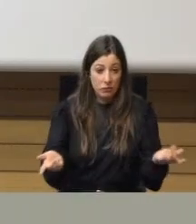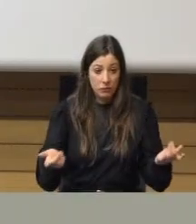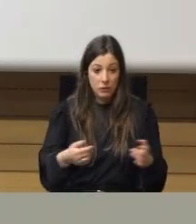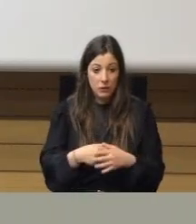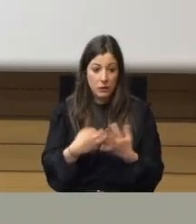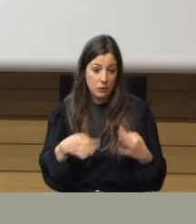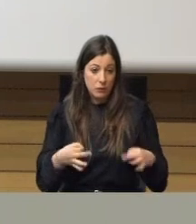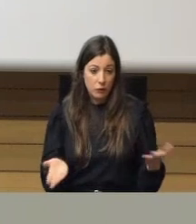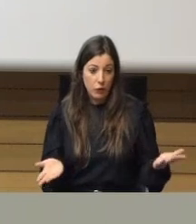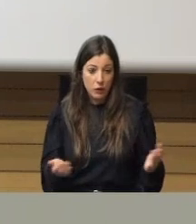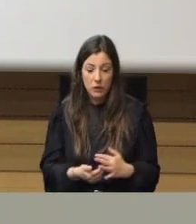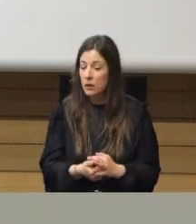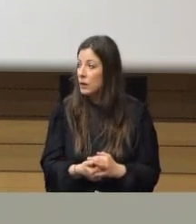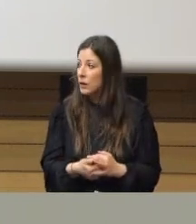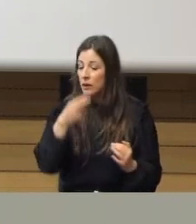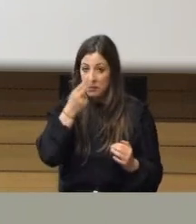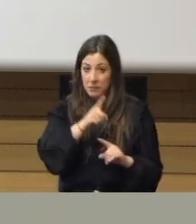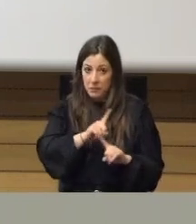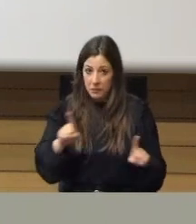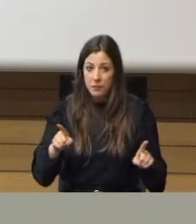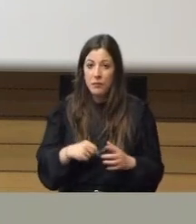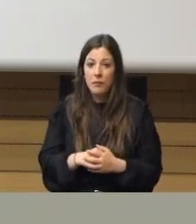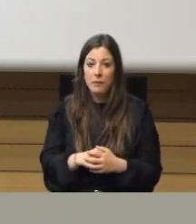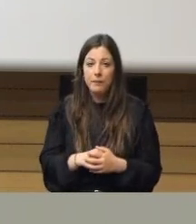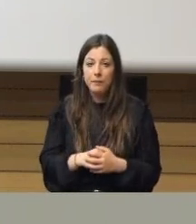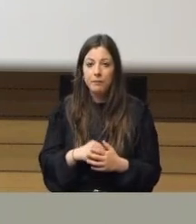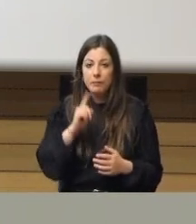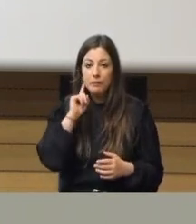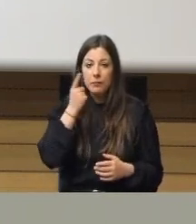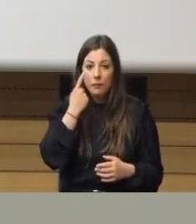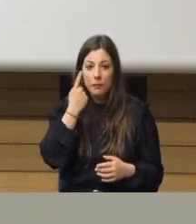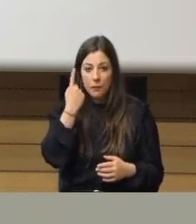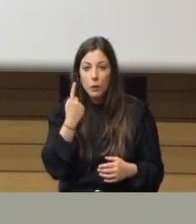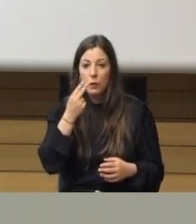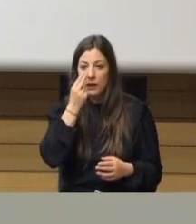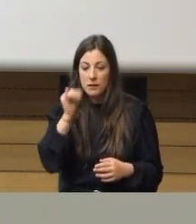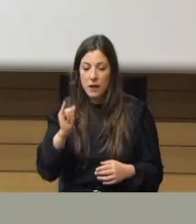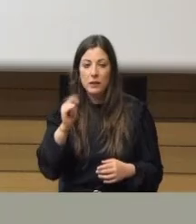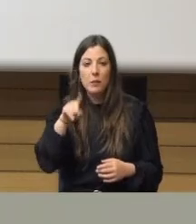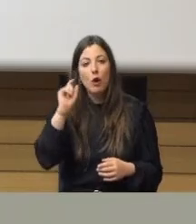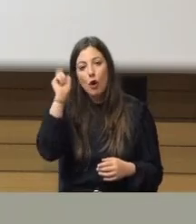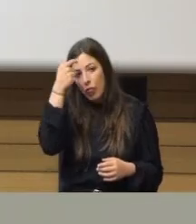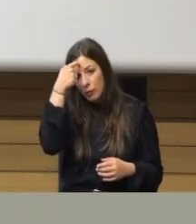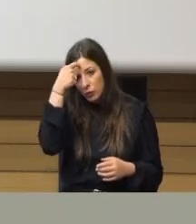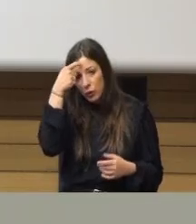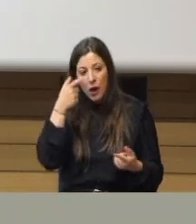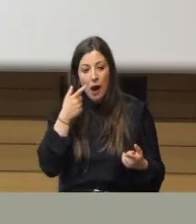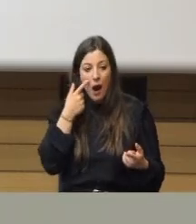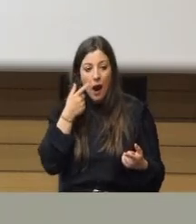interesa. Encontramos uno que nos interesaba. Este también hablamos de un concepto autorregulado, que son aquellos